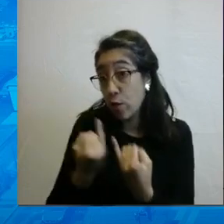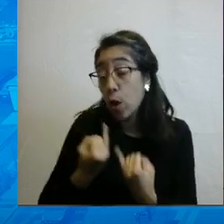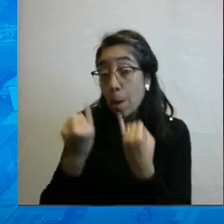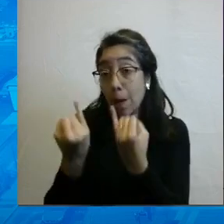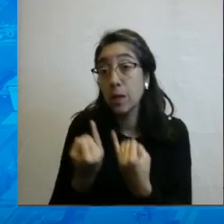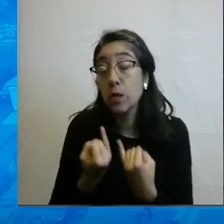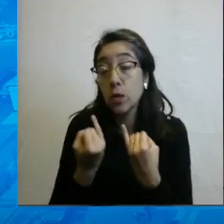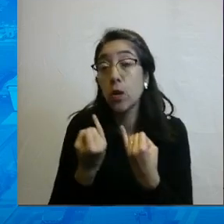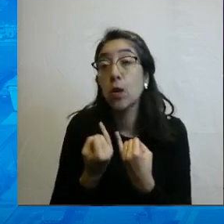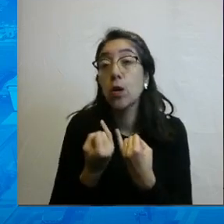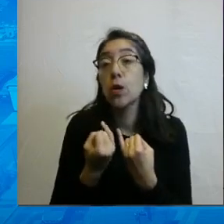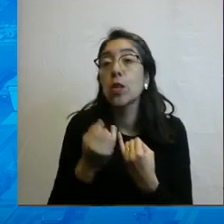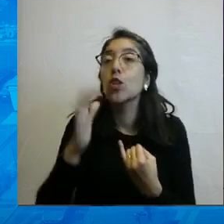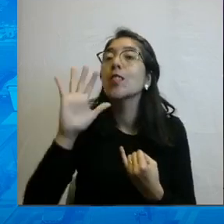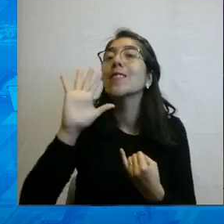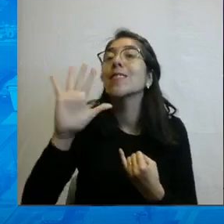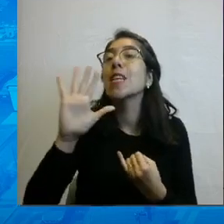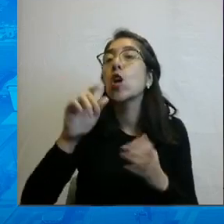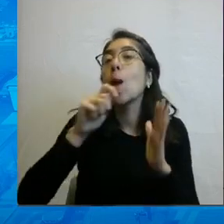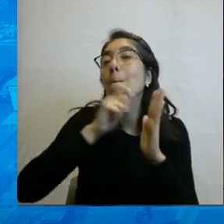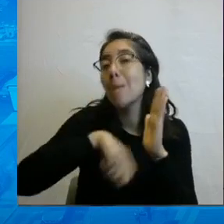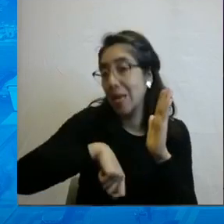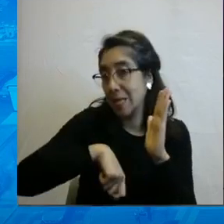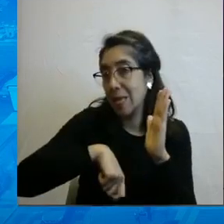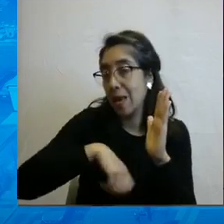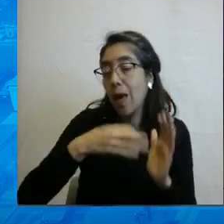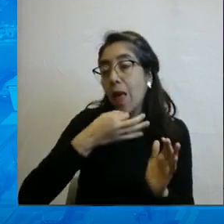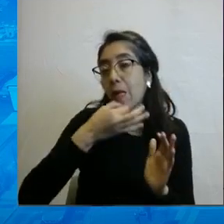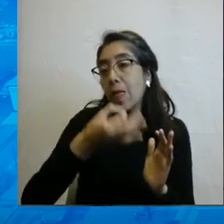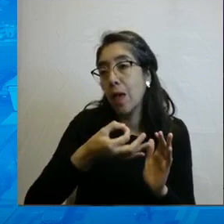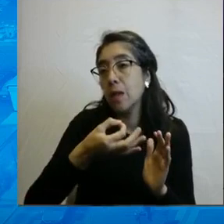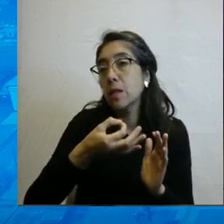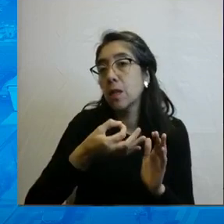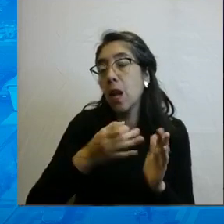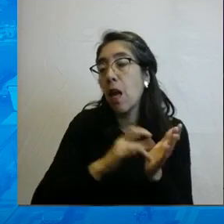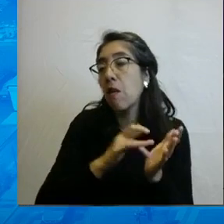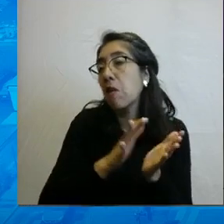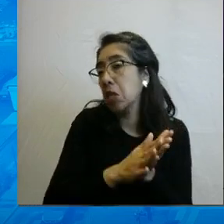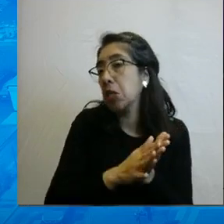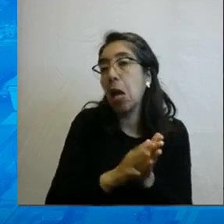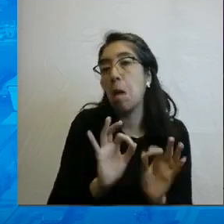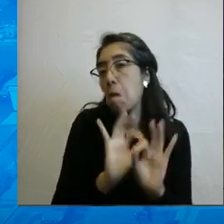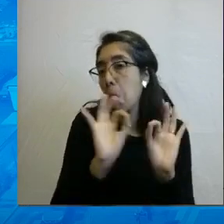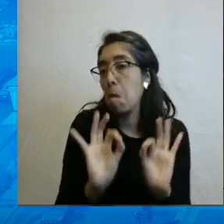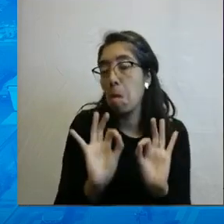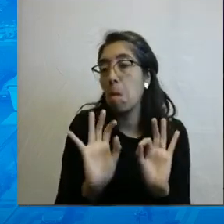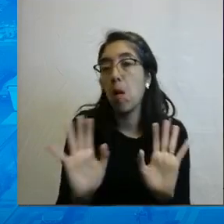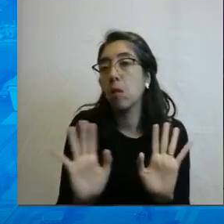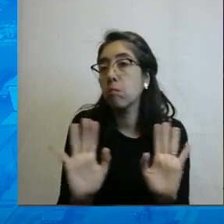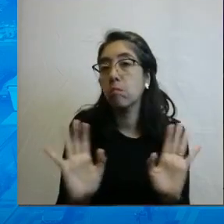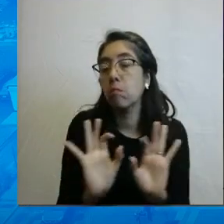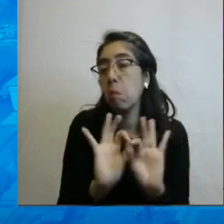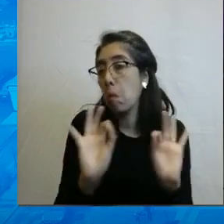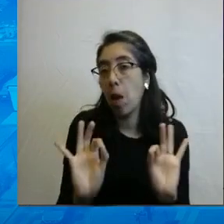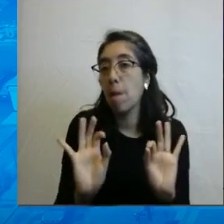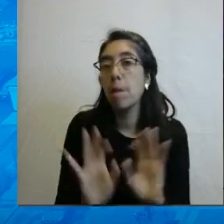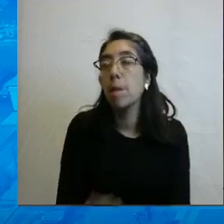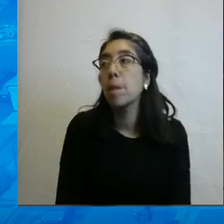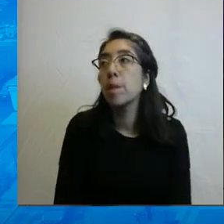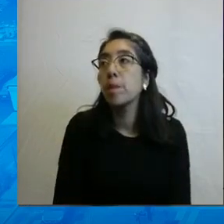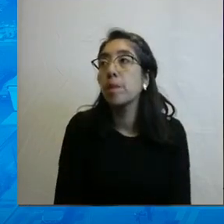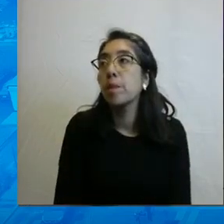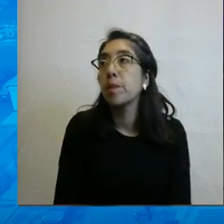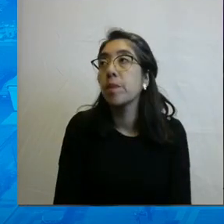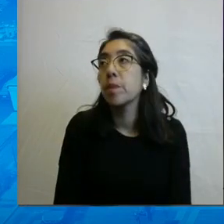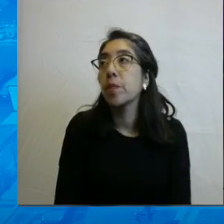plazos son 5 meses y que ellos están dentro del plazo. Eso es lo que dice la empresa, que están dentro del plazo y que ellos